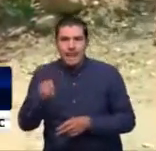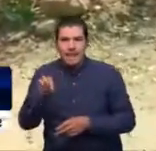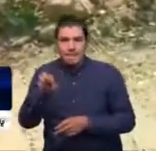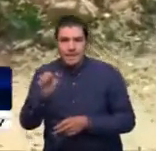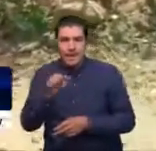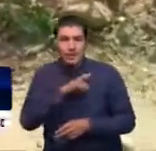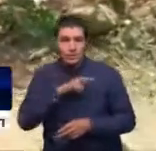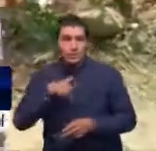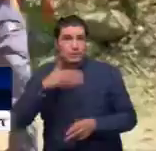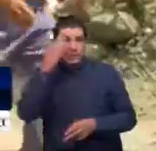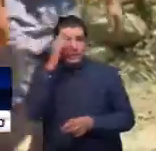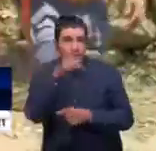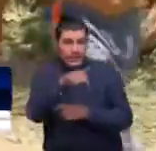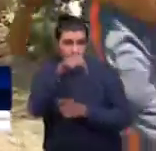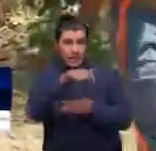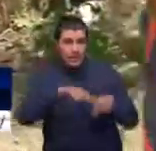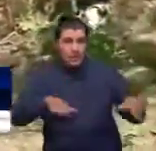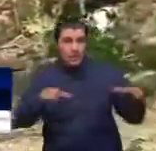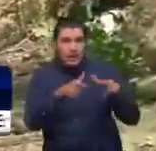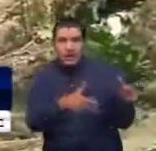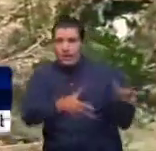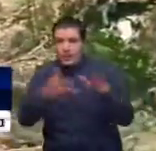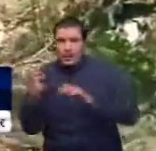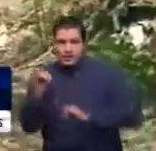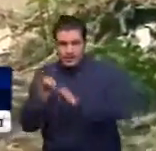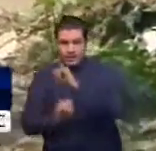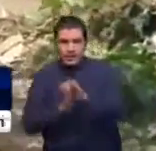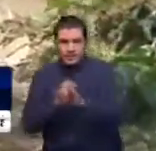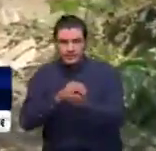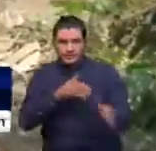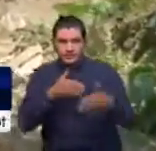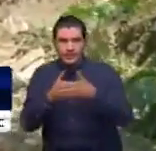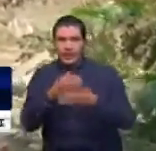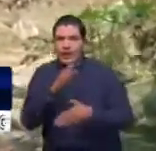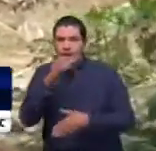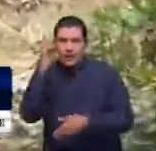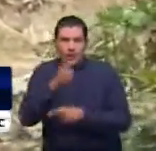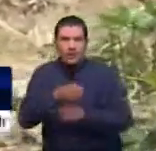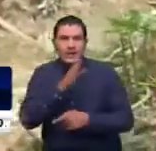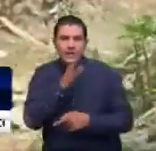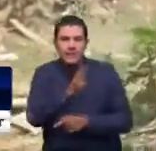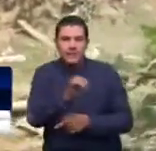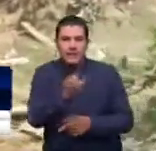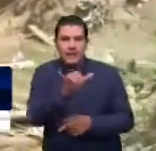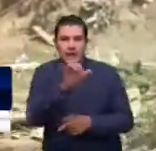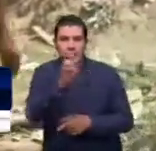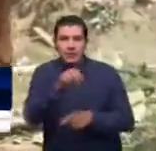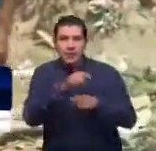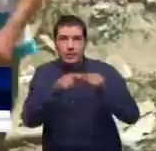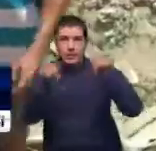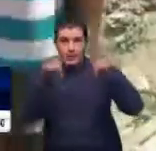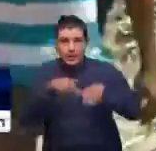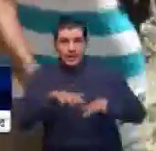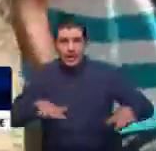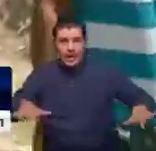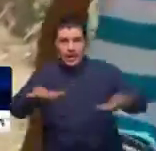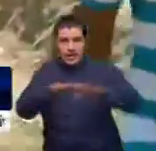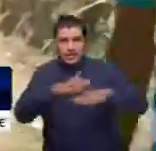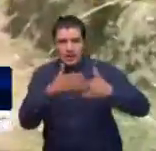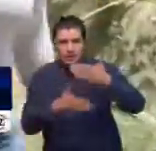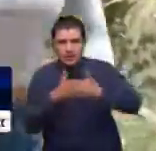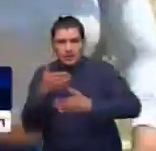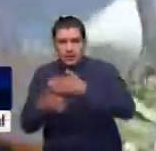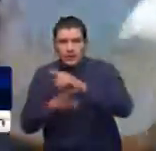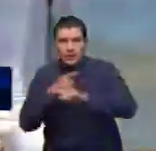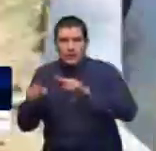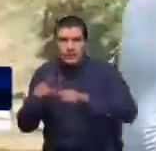que el puente internacional y los pasos fronterizos están cerrados por orden de Migración Colombia, pero aquí se vive un escenario completamente diferente. El flujo